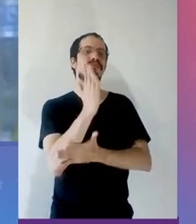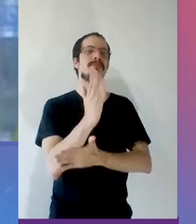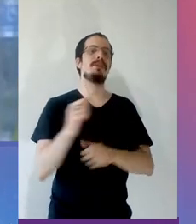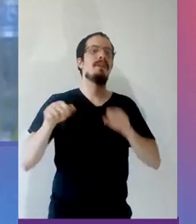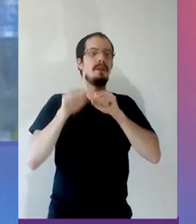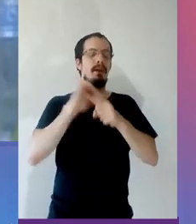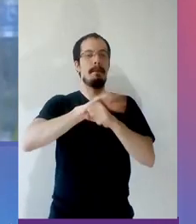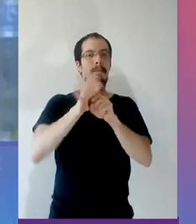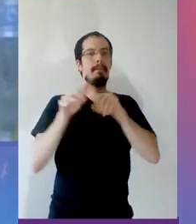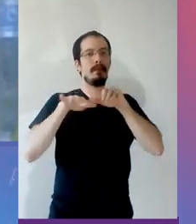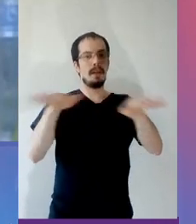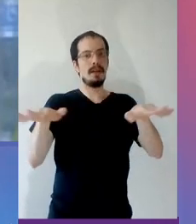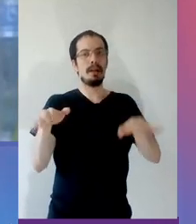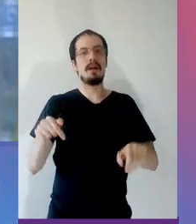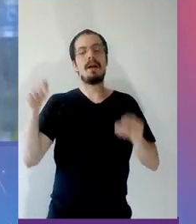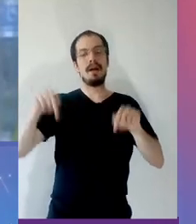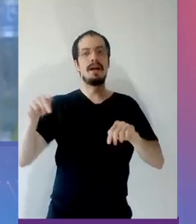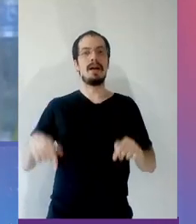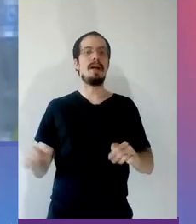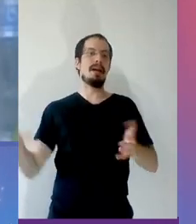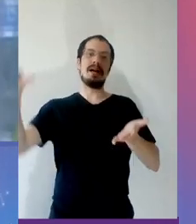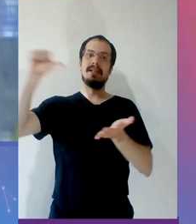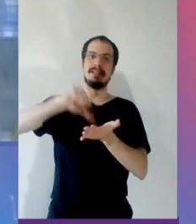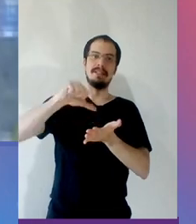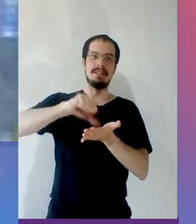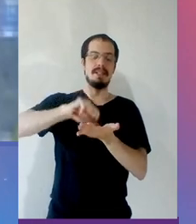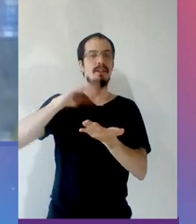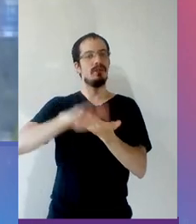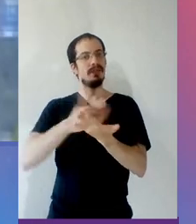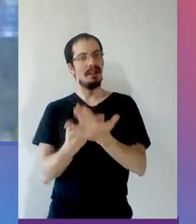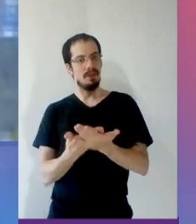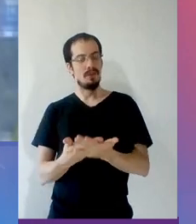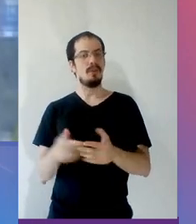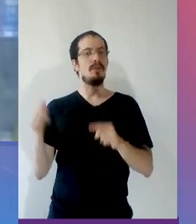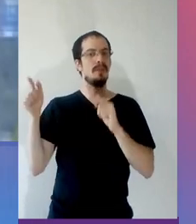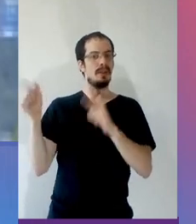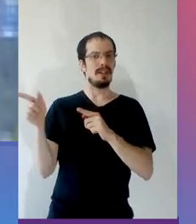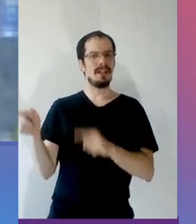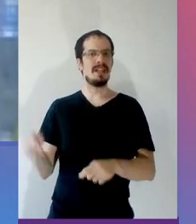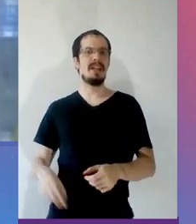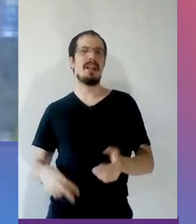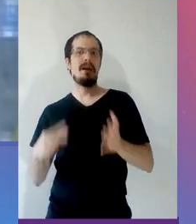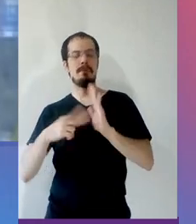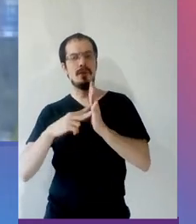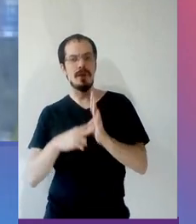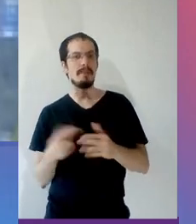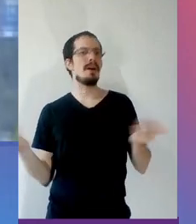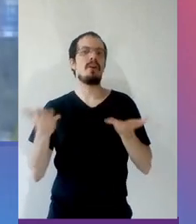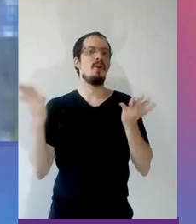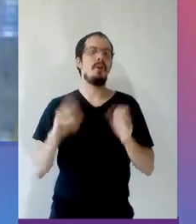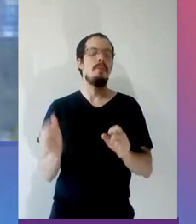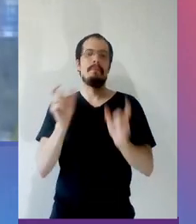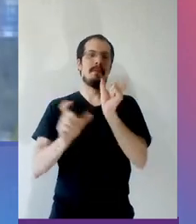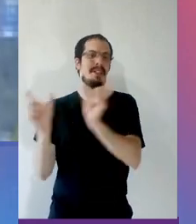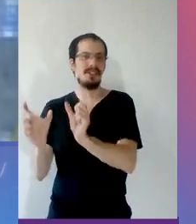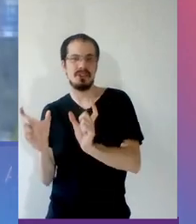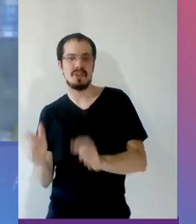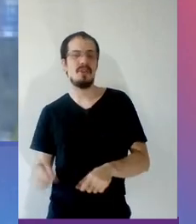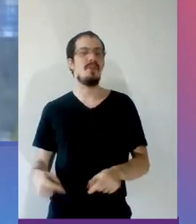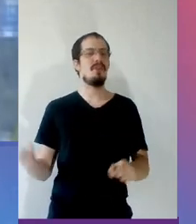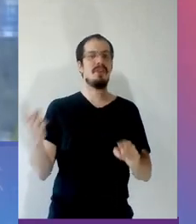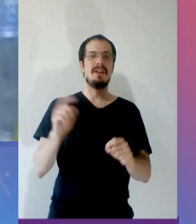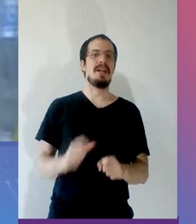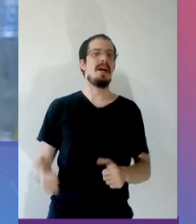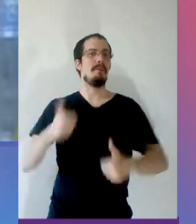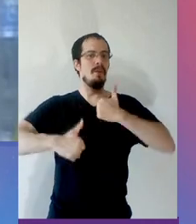Desde los mismos centros de salud familiar, ¿ya?, tuvieron que reconvertir sus funciones, o sea, todos los profesionales,